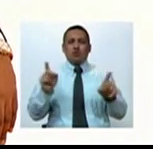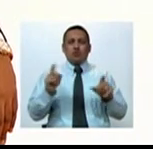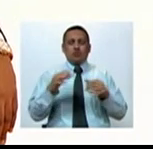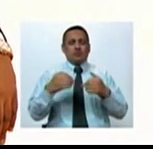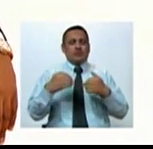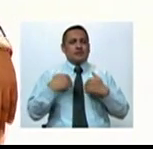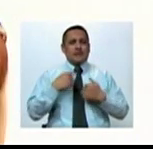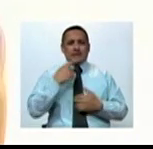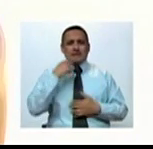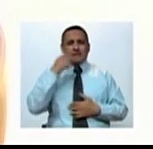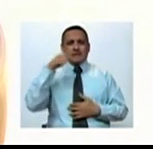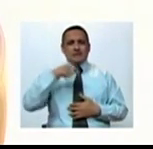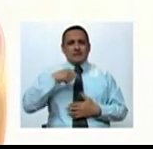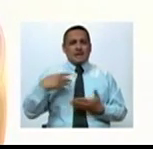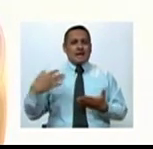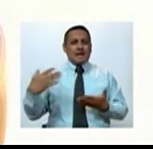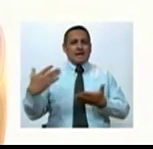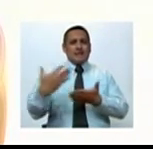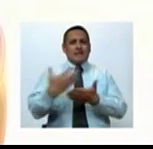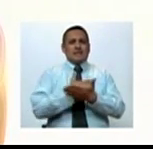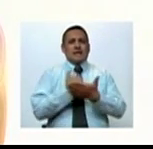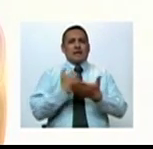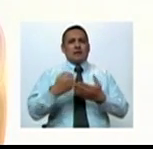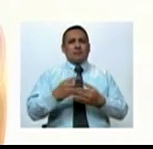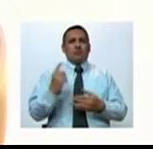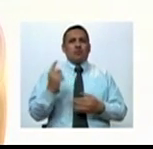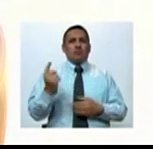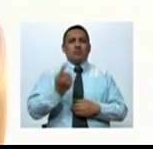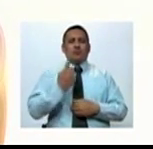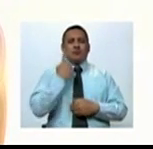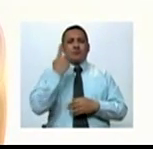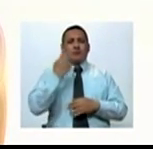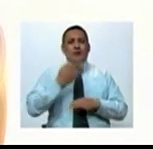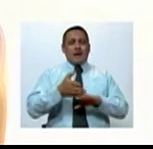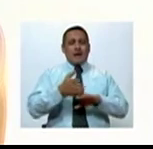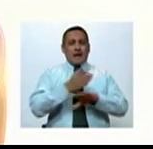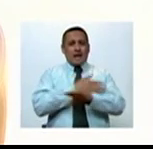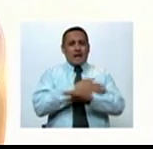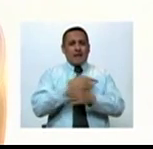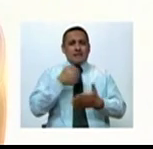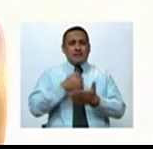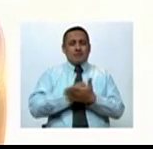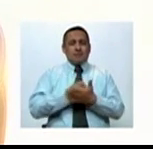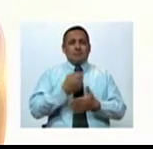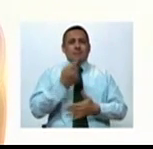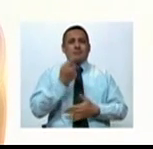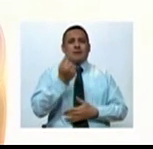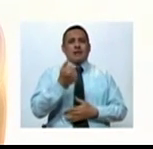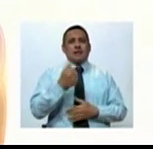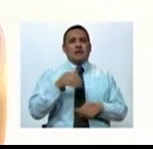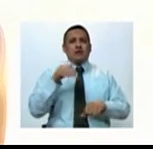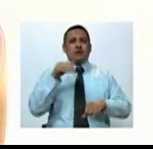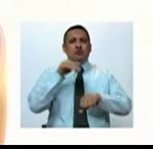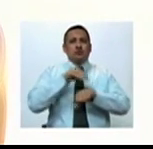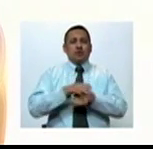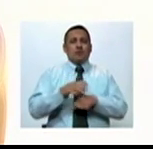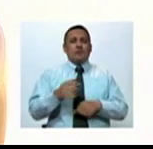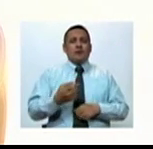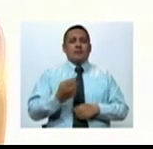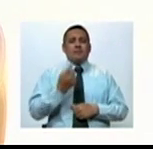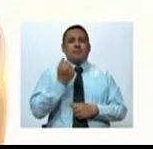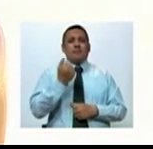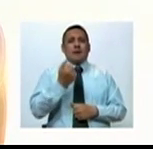no debería embargarse por un primer monto sobre